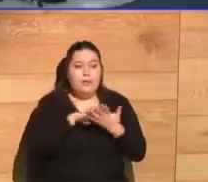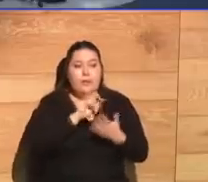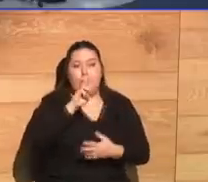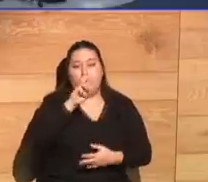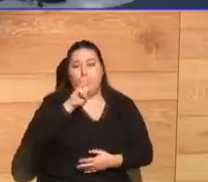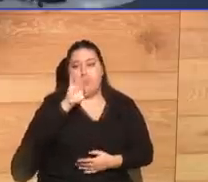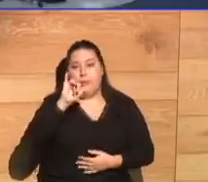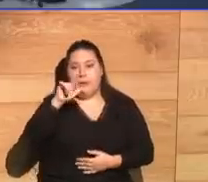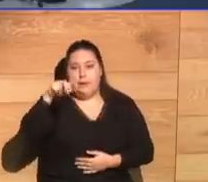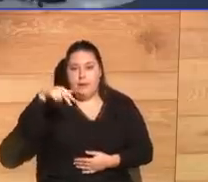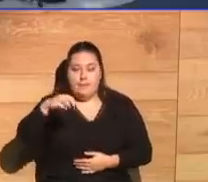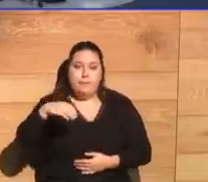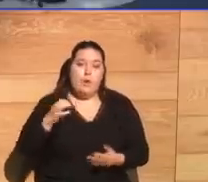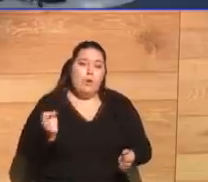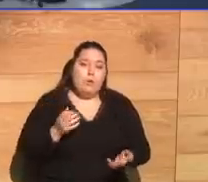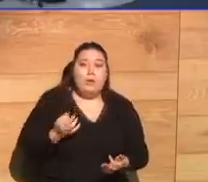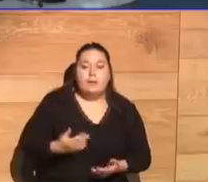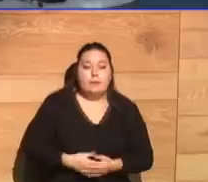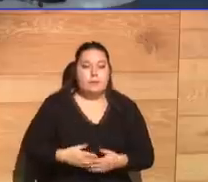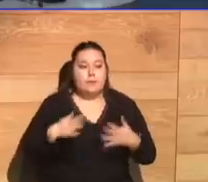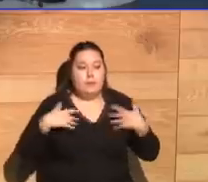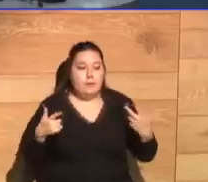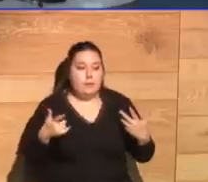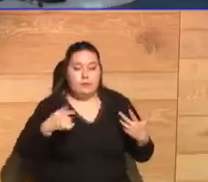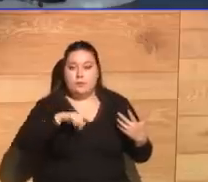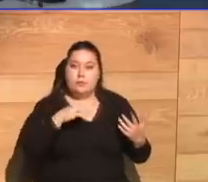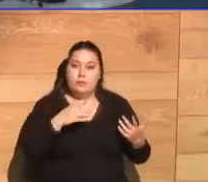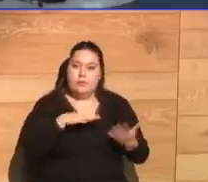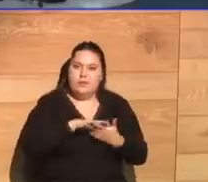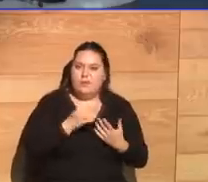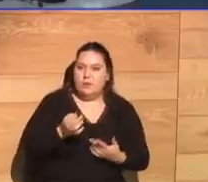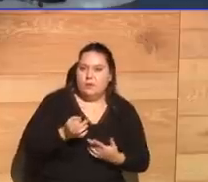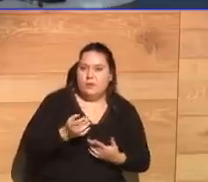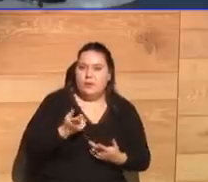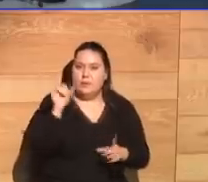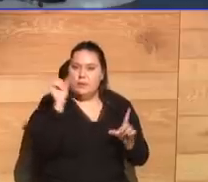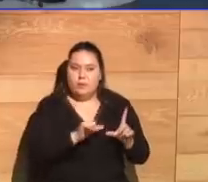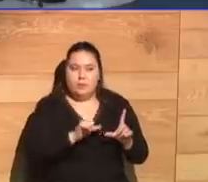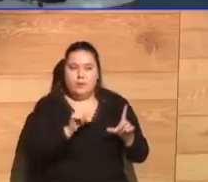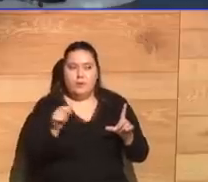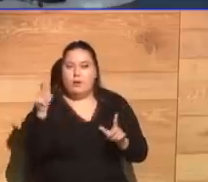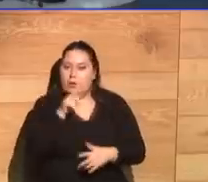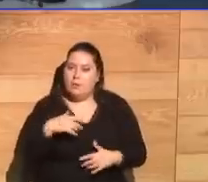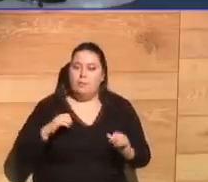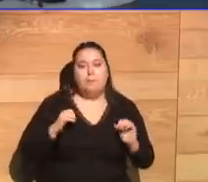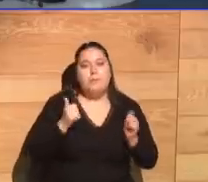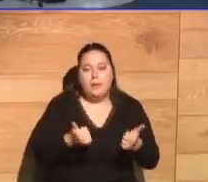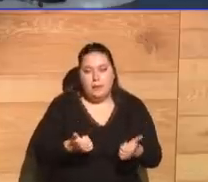Williams, si queréis, o hablamos de...? Claro, así que de repente esto se ha convertido en que estamos hablando de la película. El rodaje se pone en